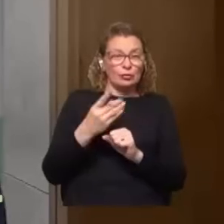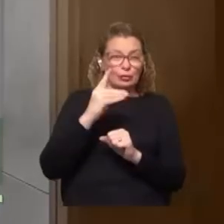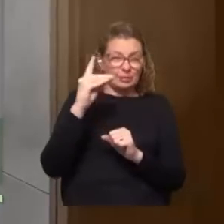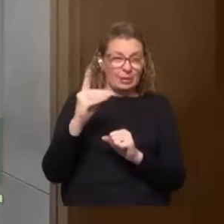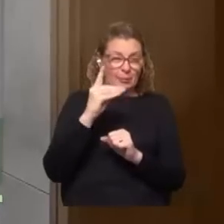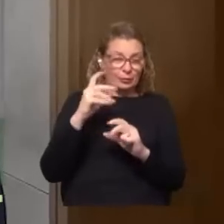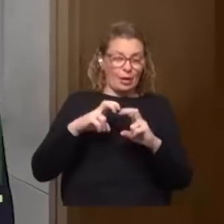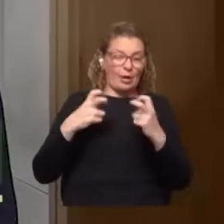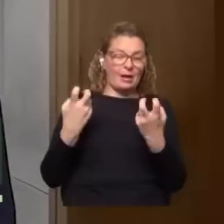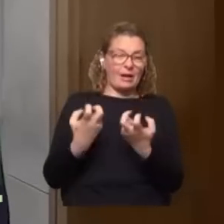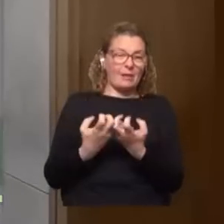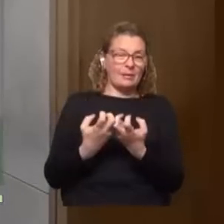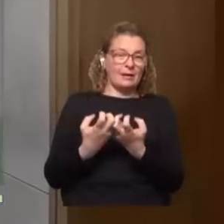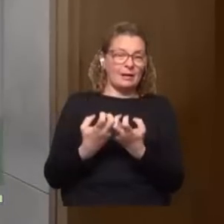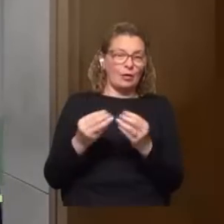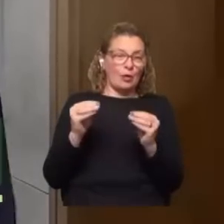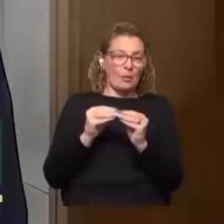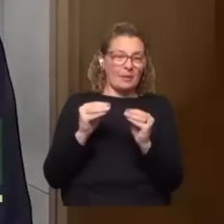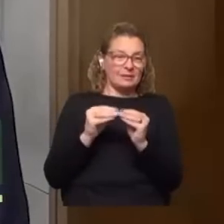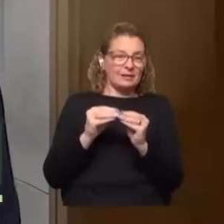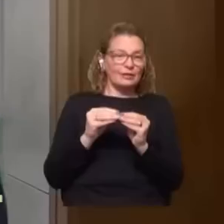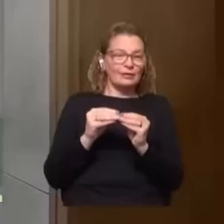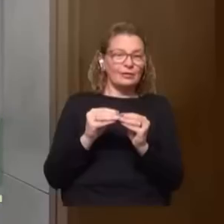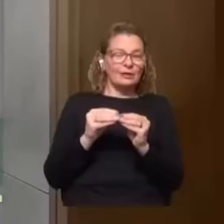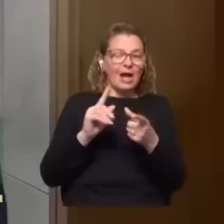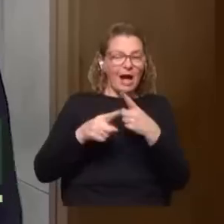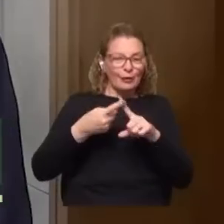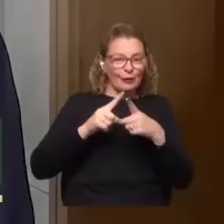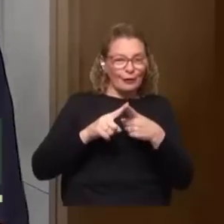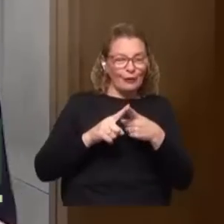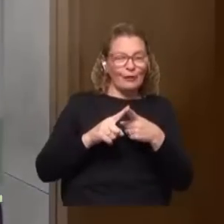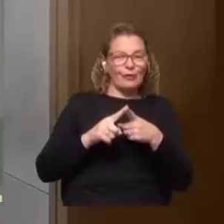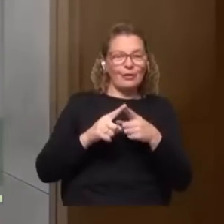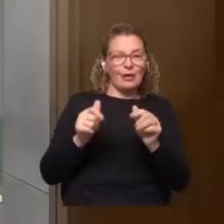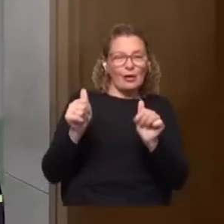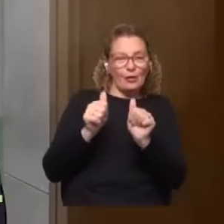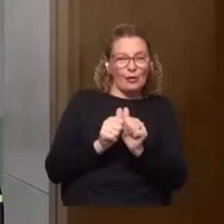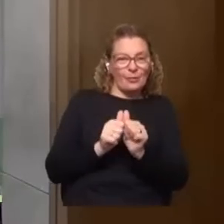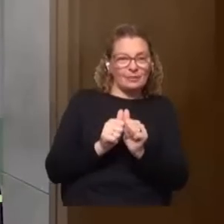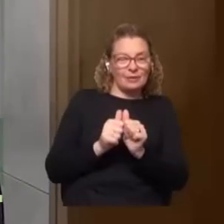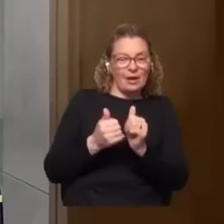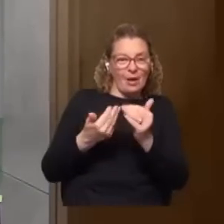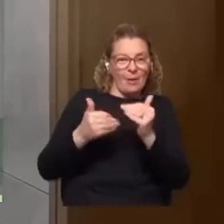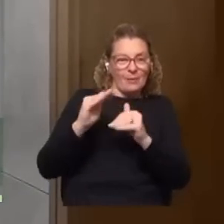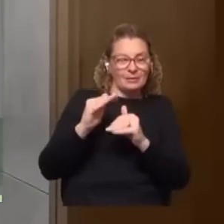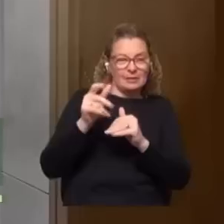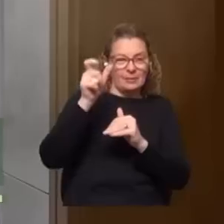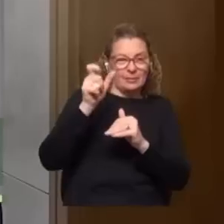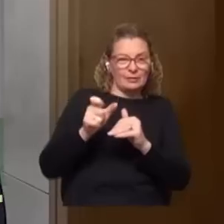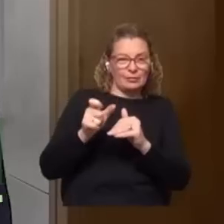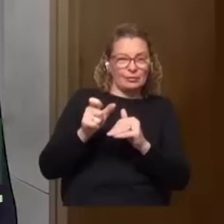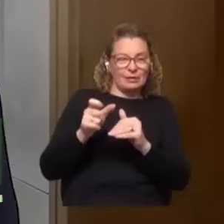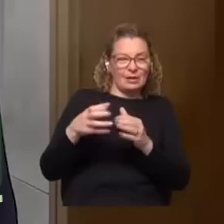diputados nuestros compañeros acordaron acompañar el aumento al personal de